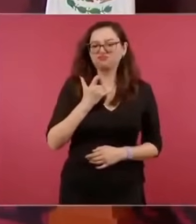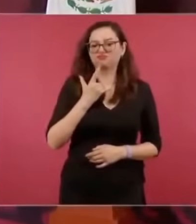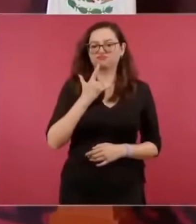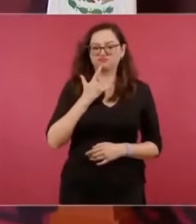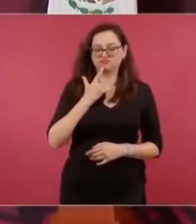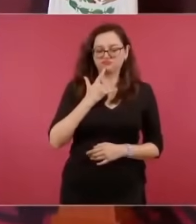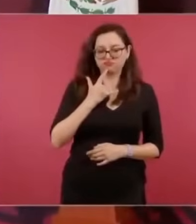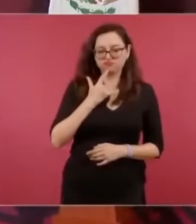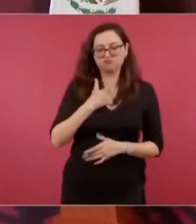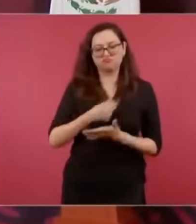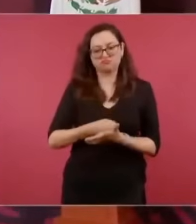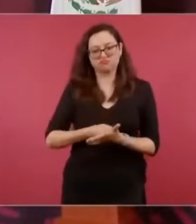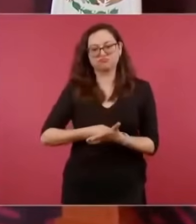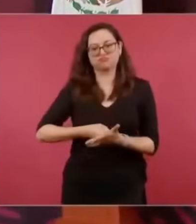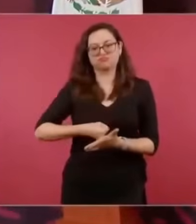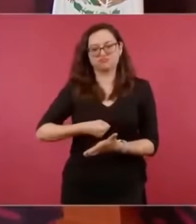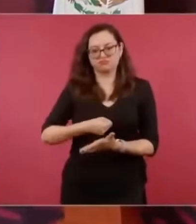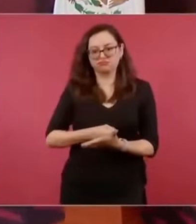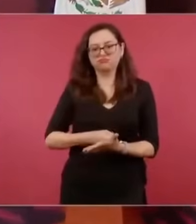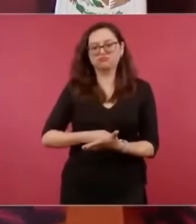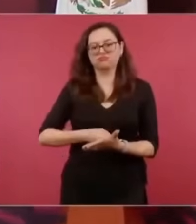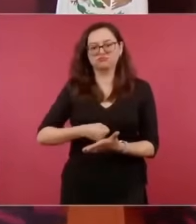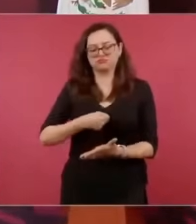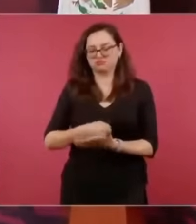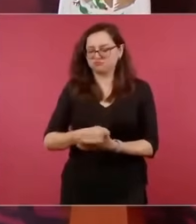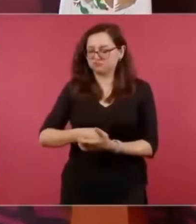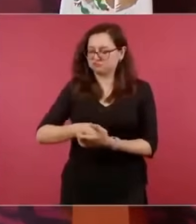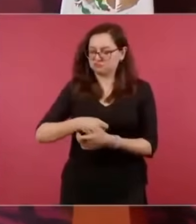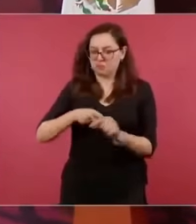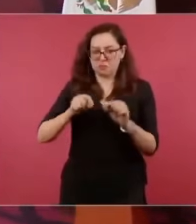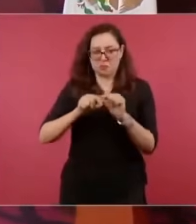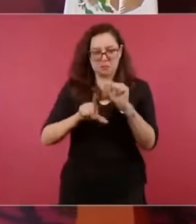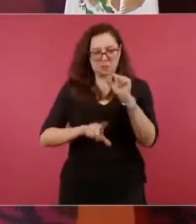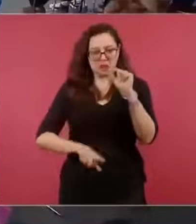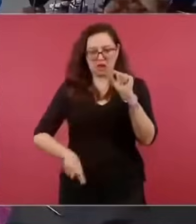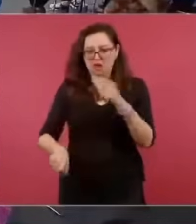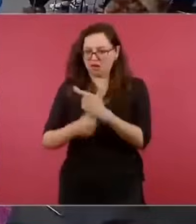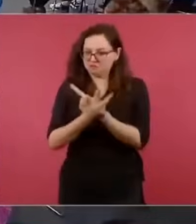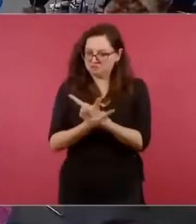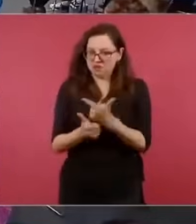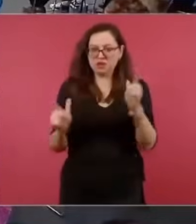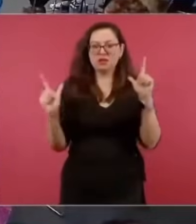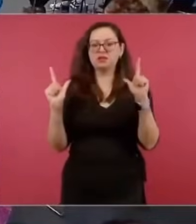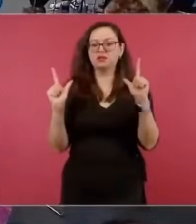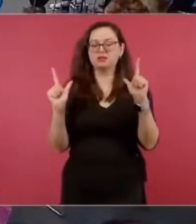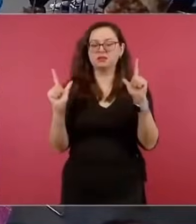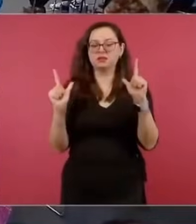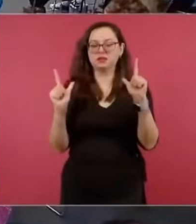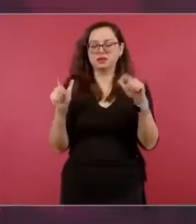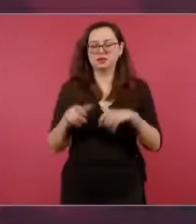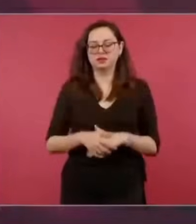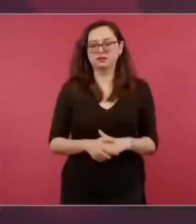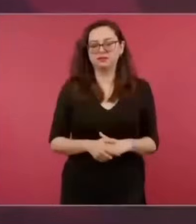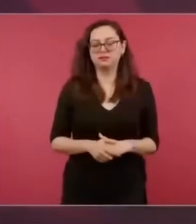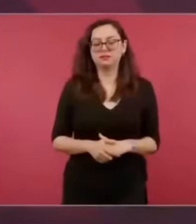claudicó, fue perseverante hasta que se restauró la